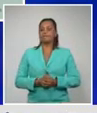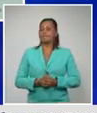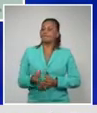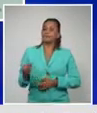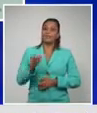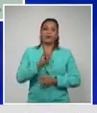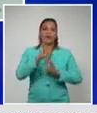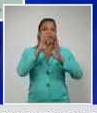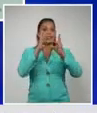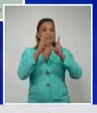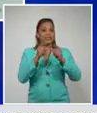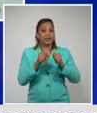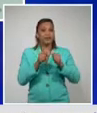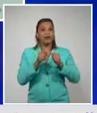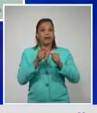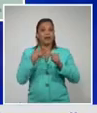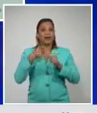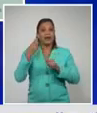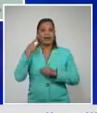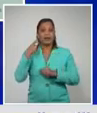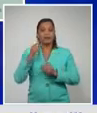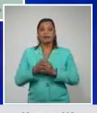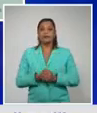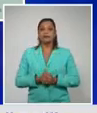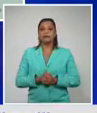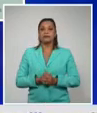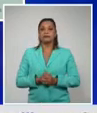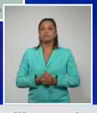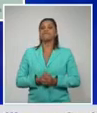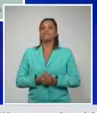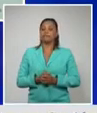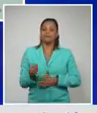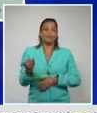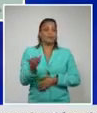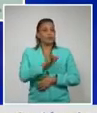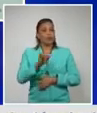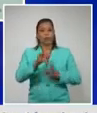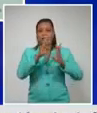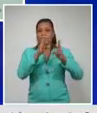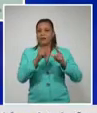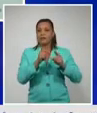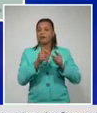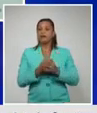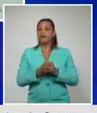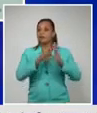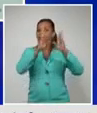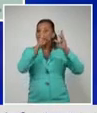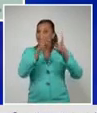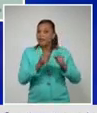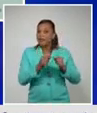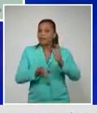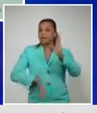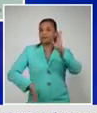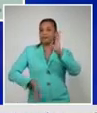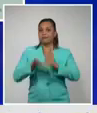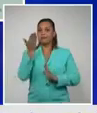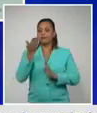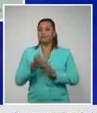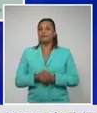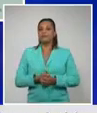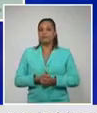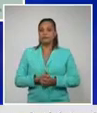que se diagnosticó el día anterior y que es una cifra muy elevada para esta